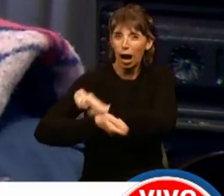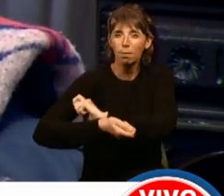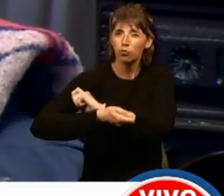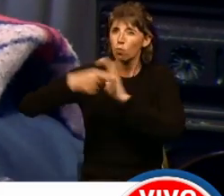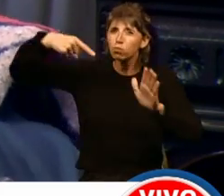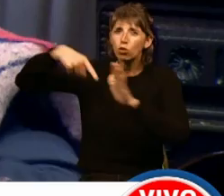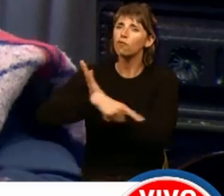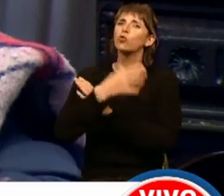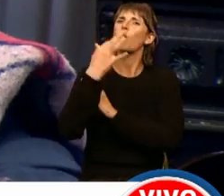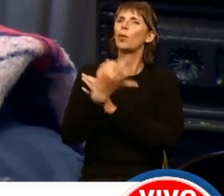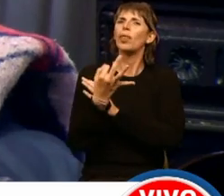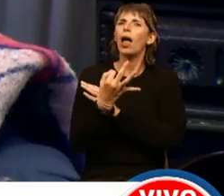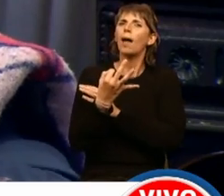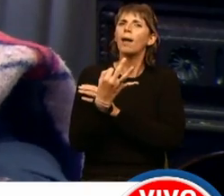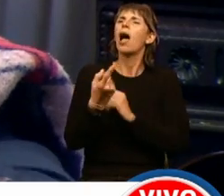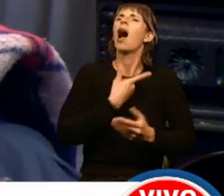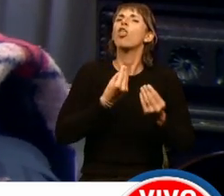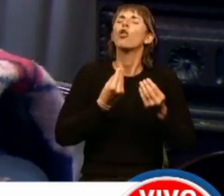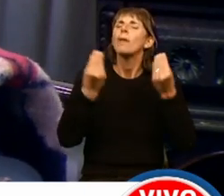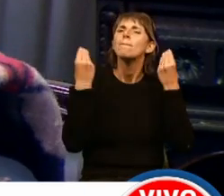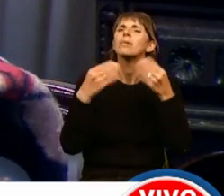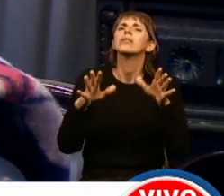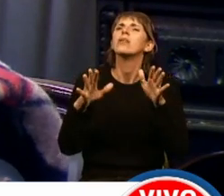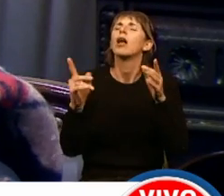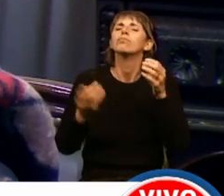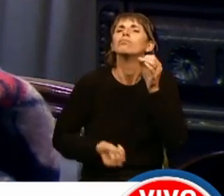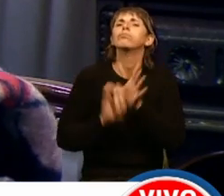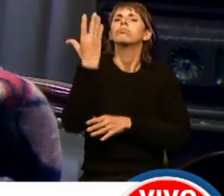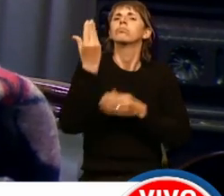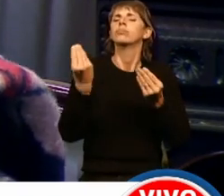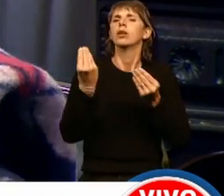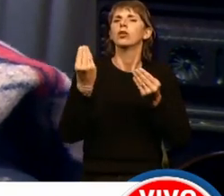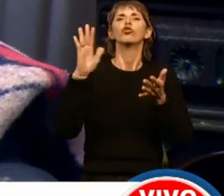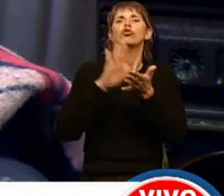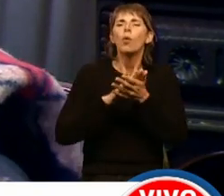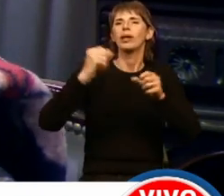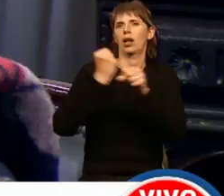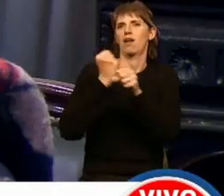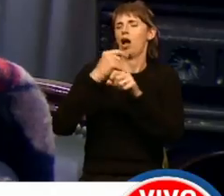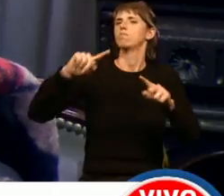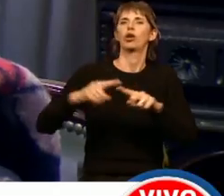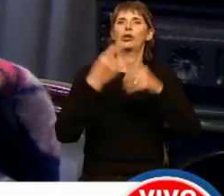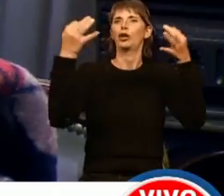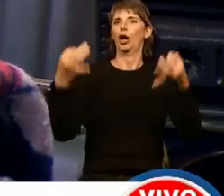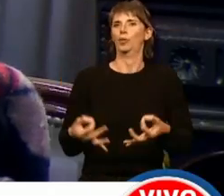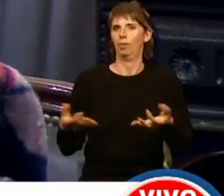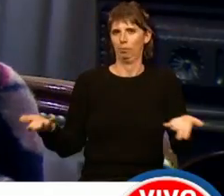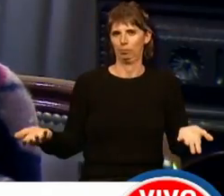cambios sociales nacen desde la política desde hacer política visitó mucho con este término